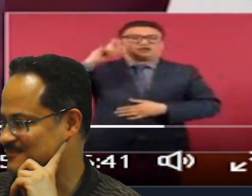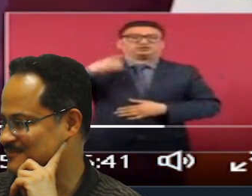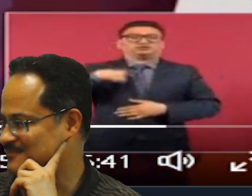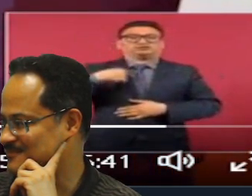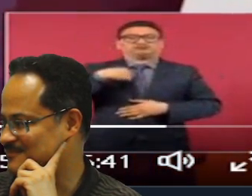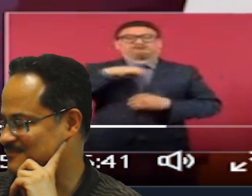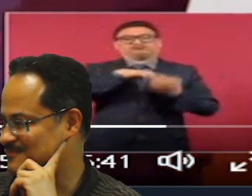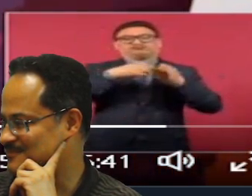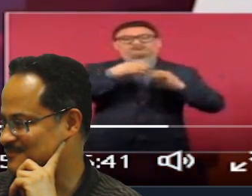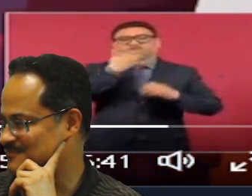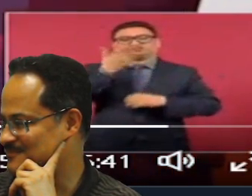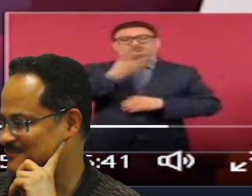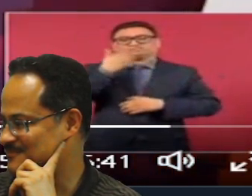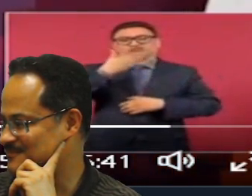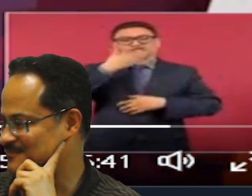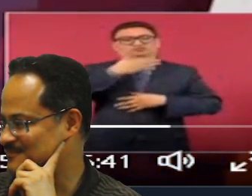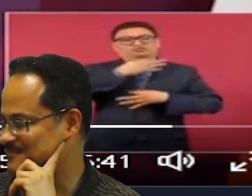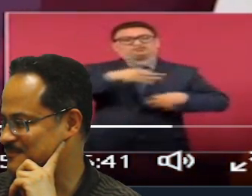opositor públicamente